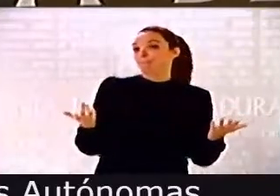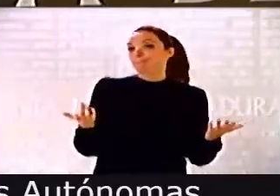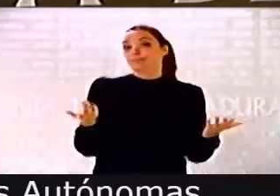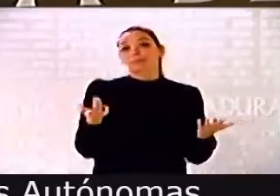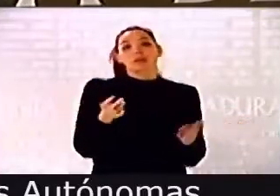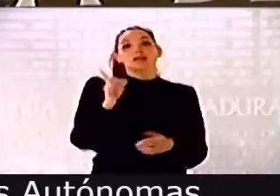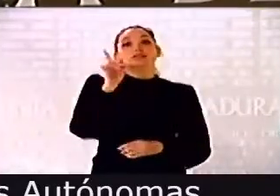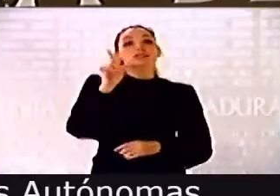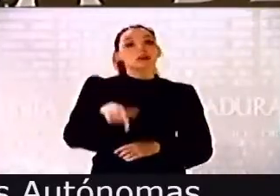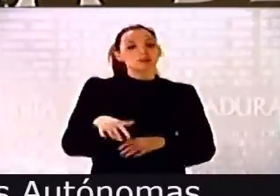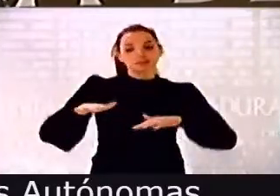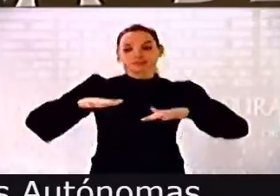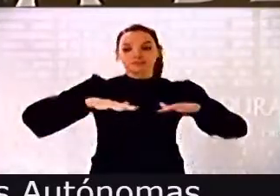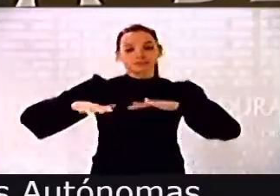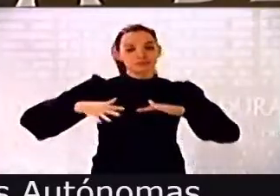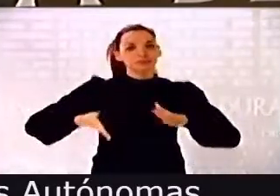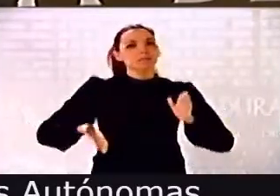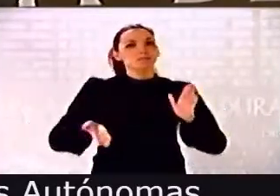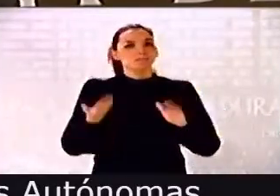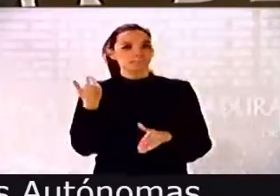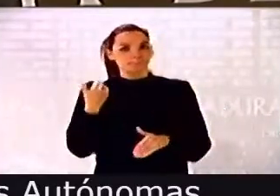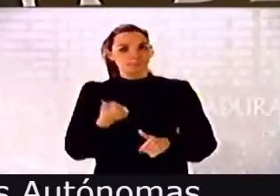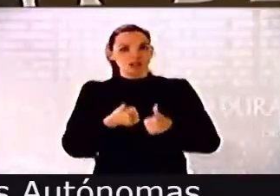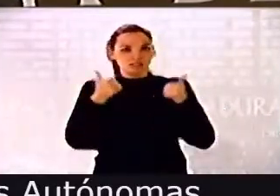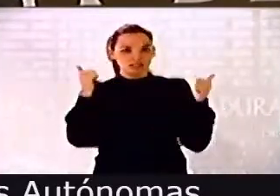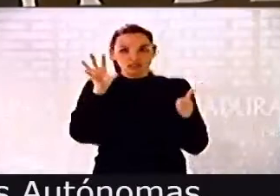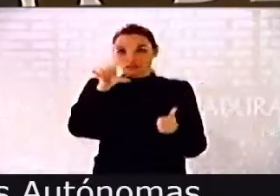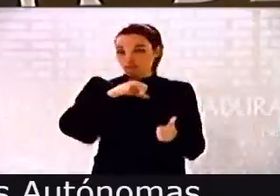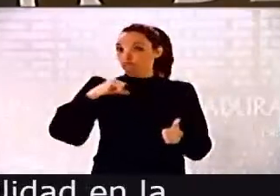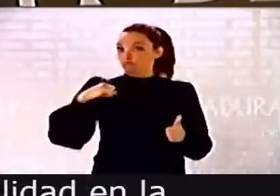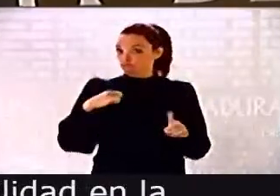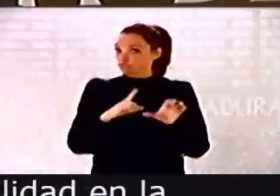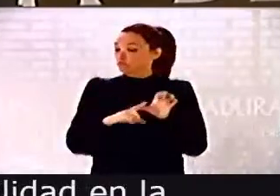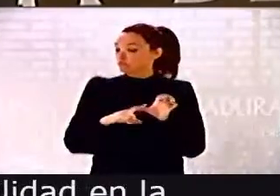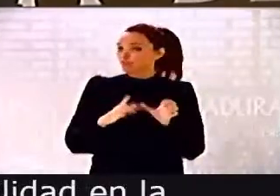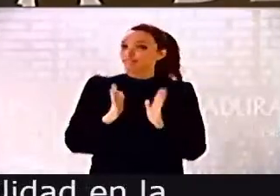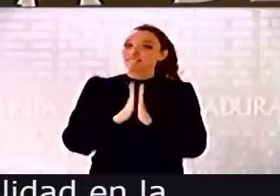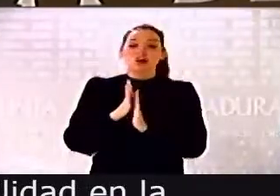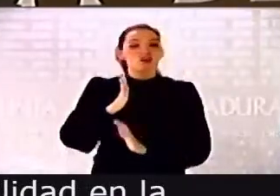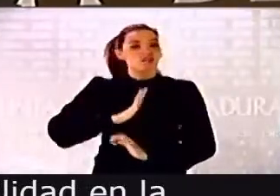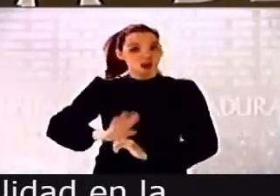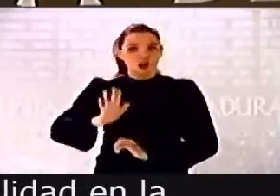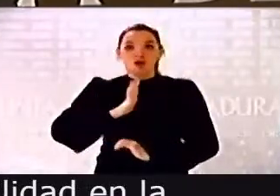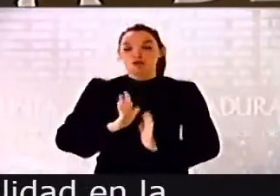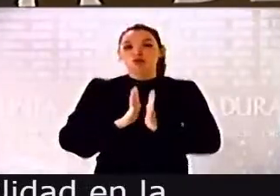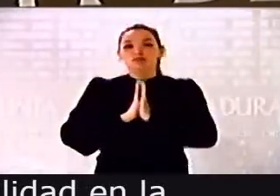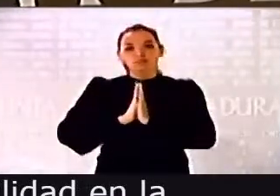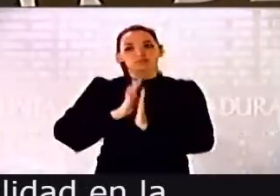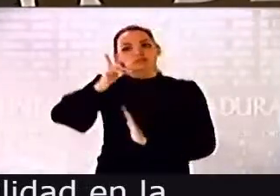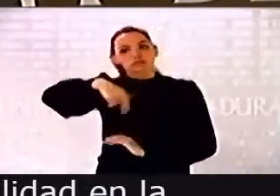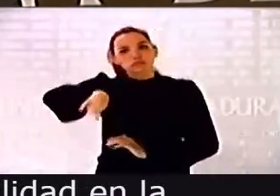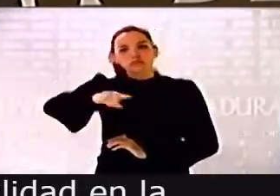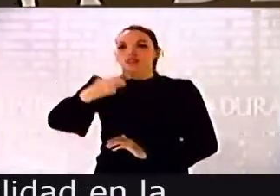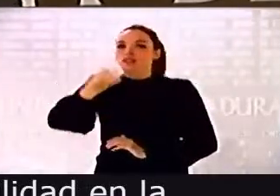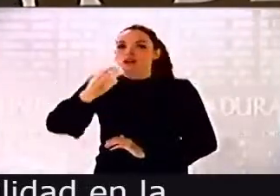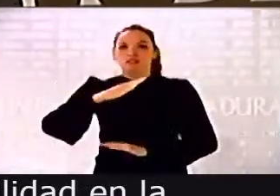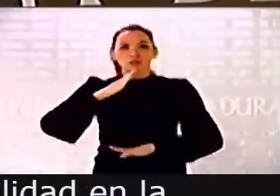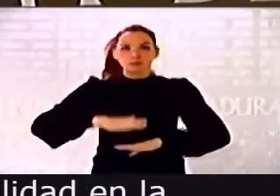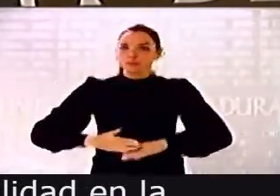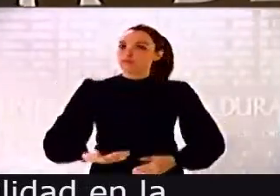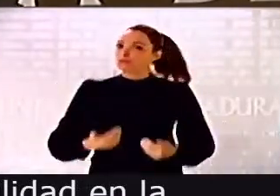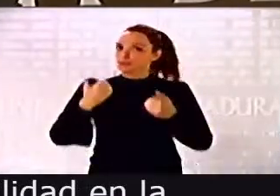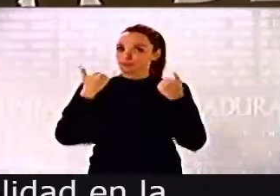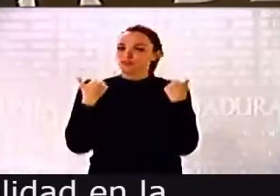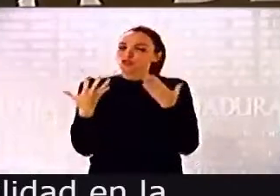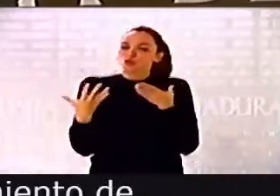puede haber mucha más movilidad dentro de la comunidad autónoma y, por favor, apelo al sentimiento de responsabilidad de